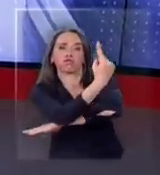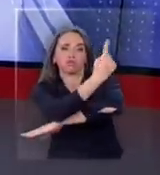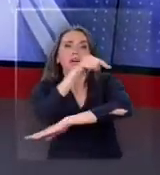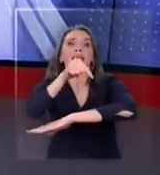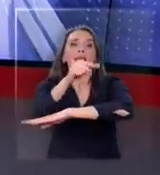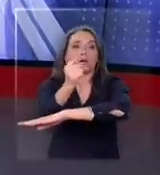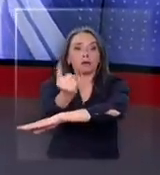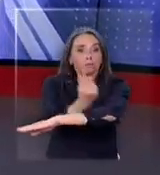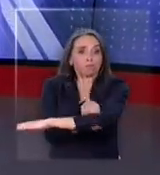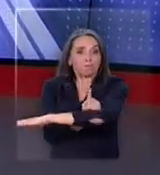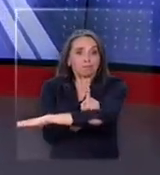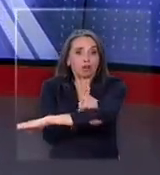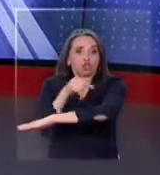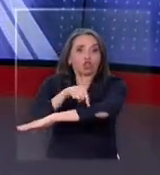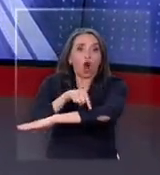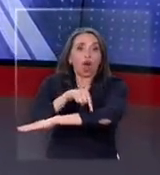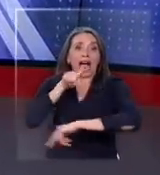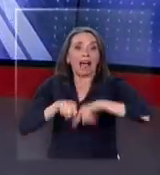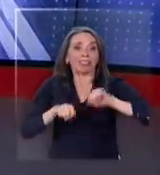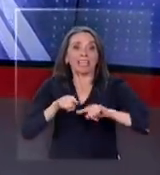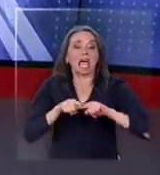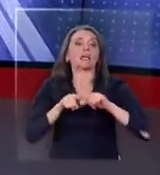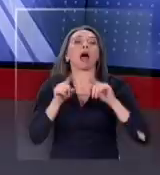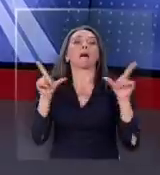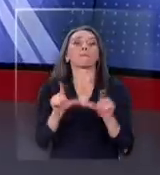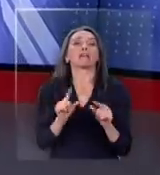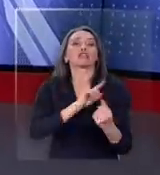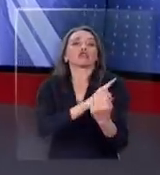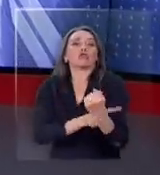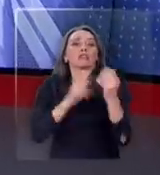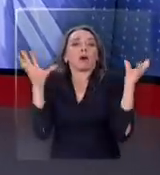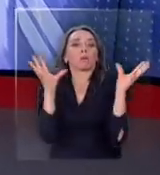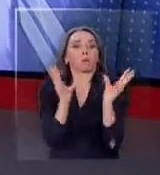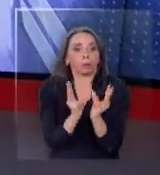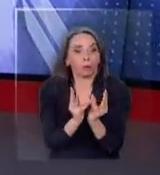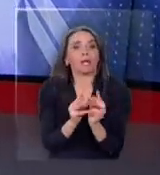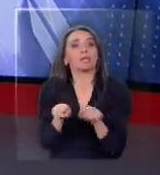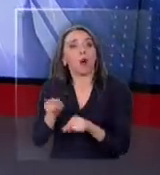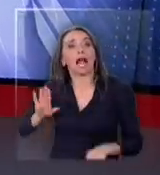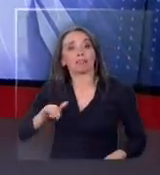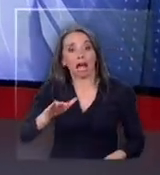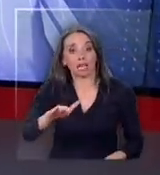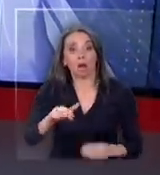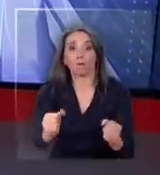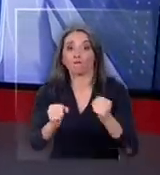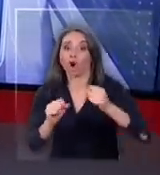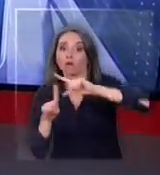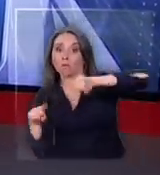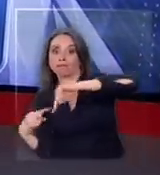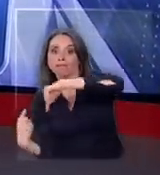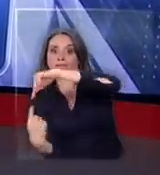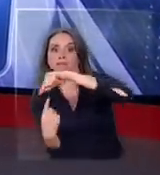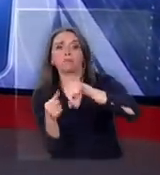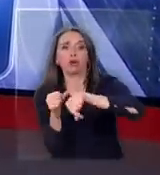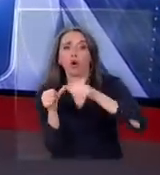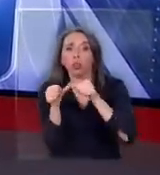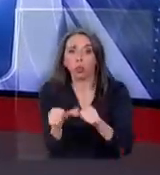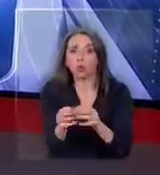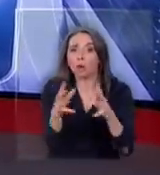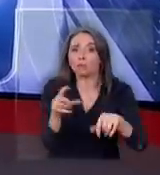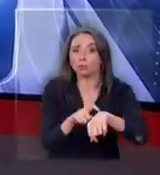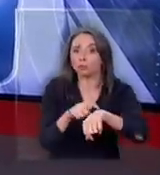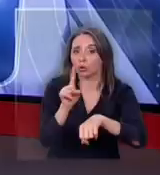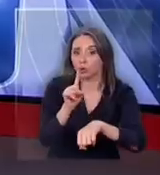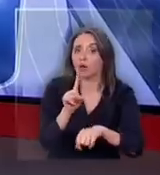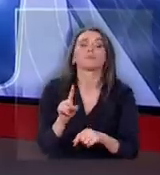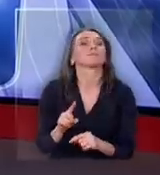prácticamente toda su energía. Es lo que probablemente ocurrió en Talcahuano. Exactamente, aunque aún así fue bastante intenso, pero no duró mucho tiempo tampoco. Los